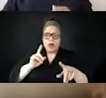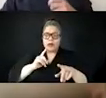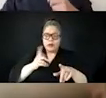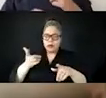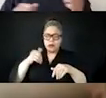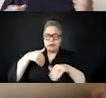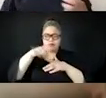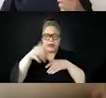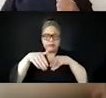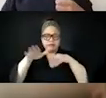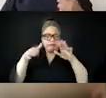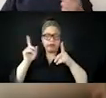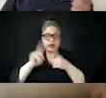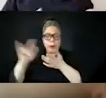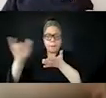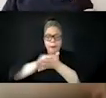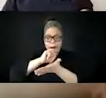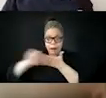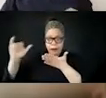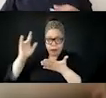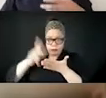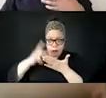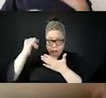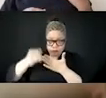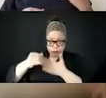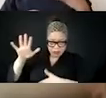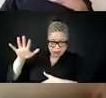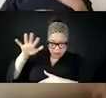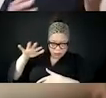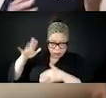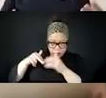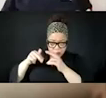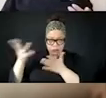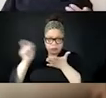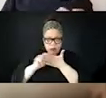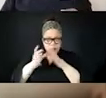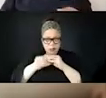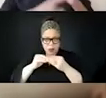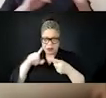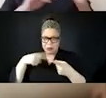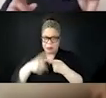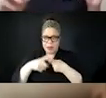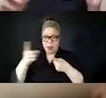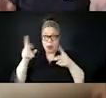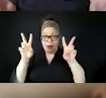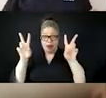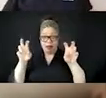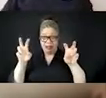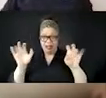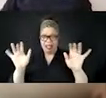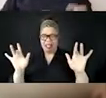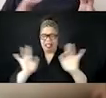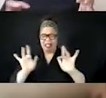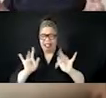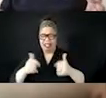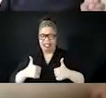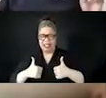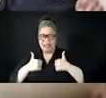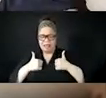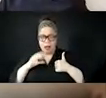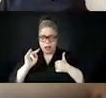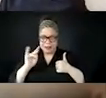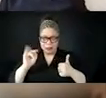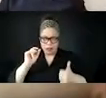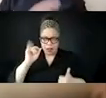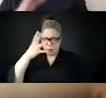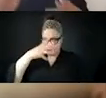llamada de las horrores horribles condiciones de vivienda de inmigrantes